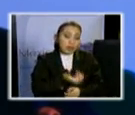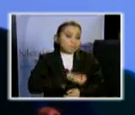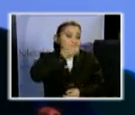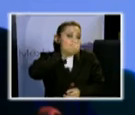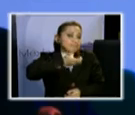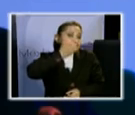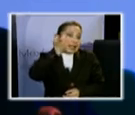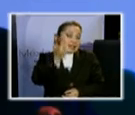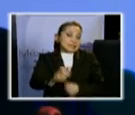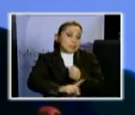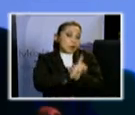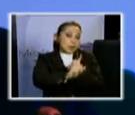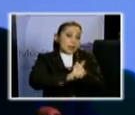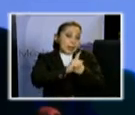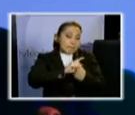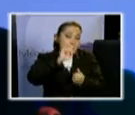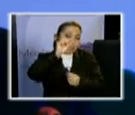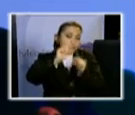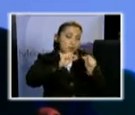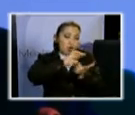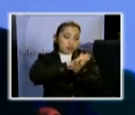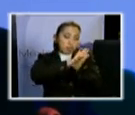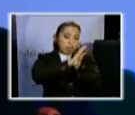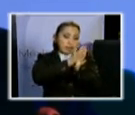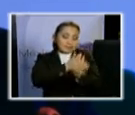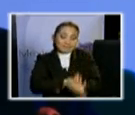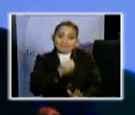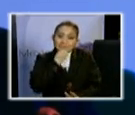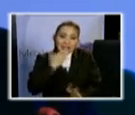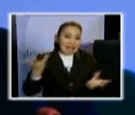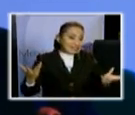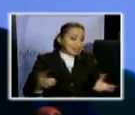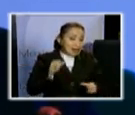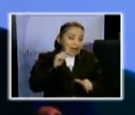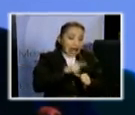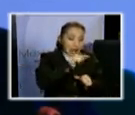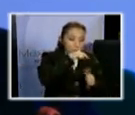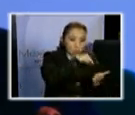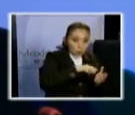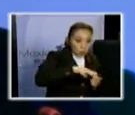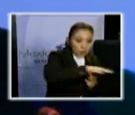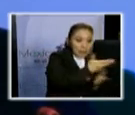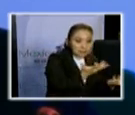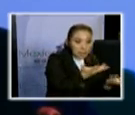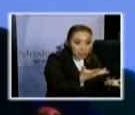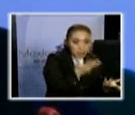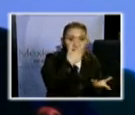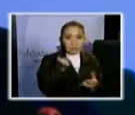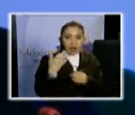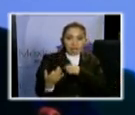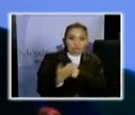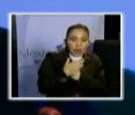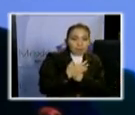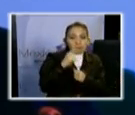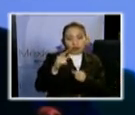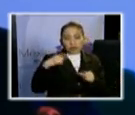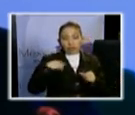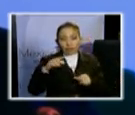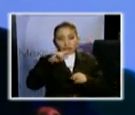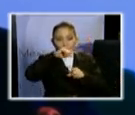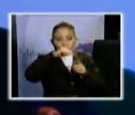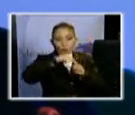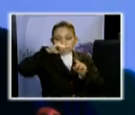estos impactos y estas adaptaciones van a tener que tomarse a nivel local porque los impactos varían mucho